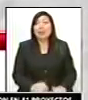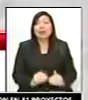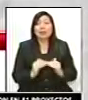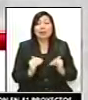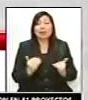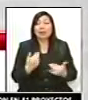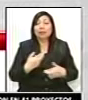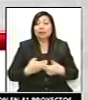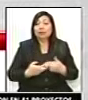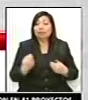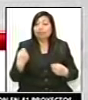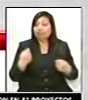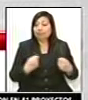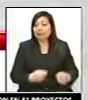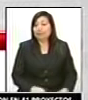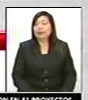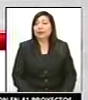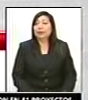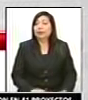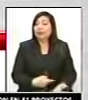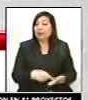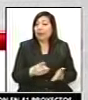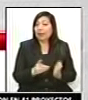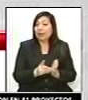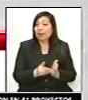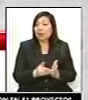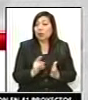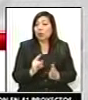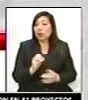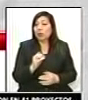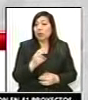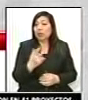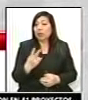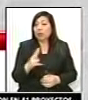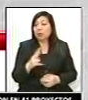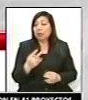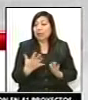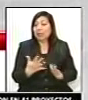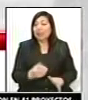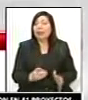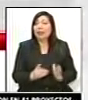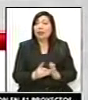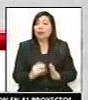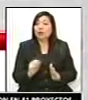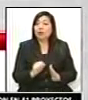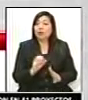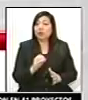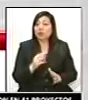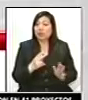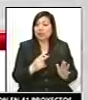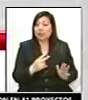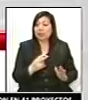de este proceso de inversión, se emitió el Decreto de Urgencia 032-2010 y el Decreto Supremo